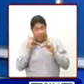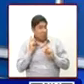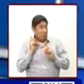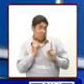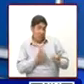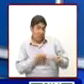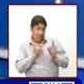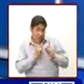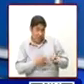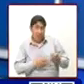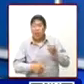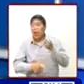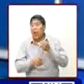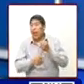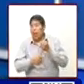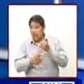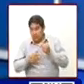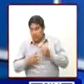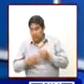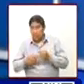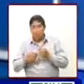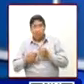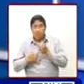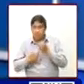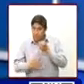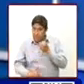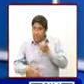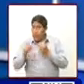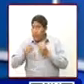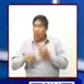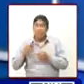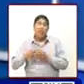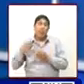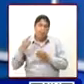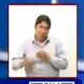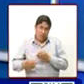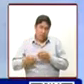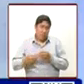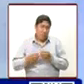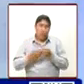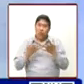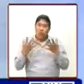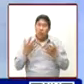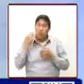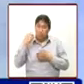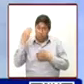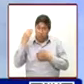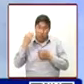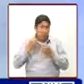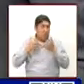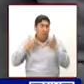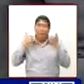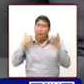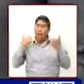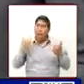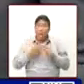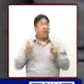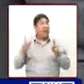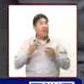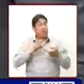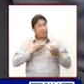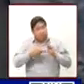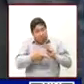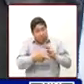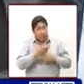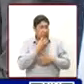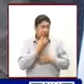los directivos, tienen que ser exigentes y tienen que haber resultados cuando se apuesta a un plantel como el que tiene Bolívar. Claro. Pero también hay que estar en los zapatos, pues,